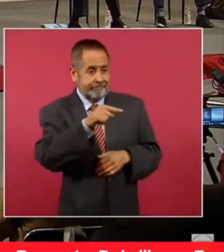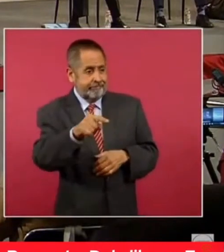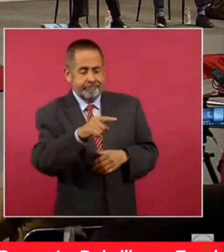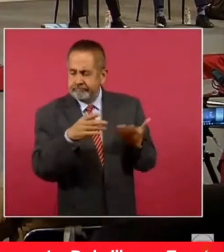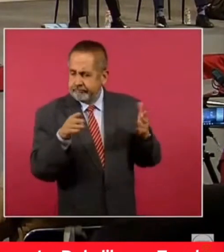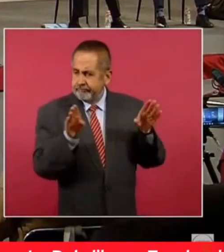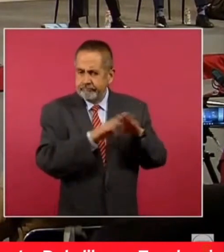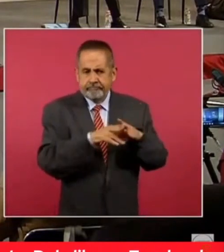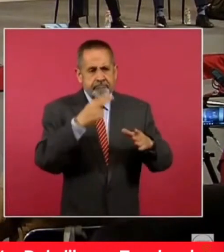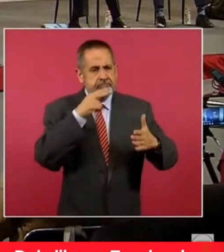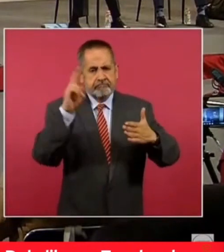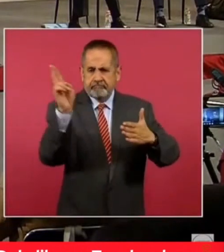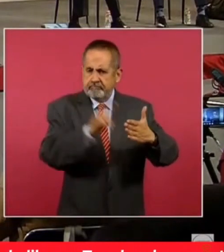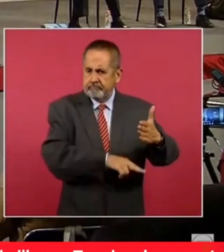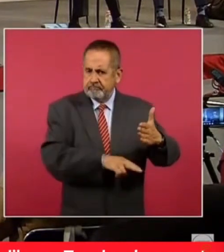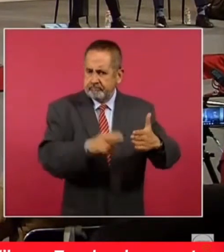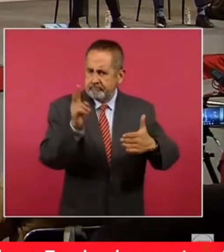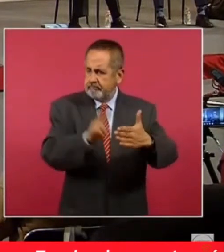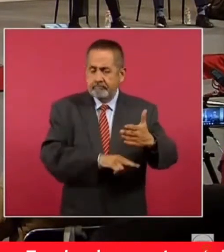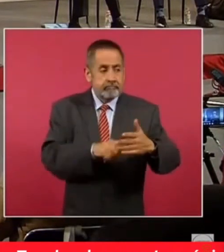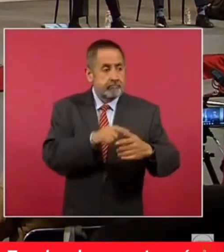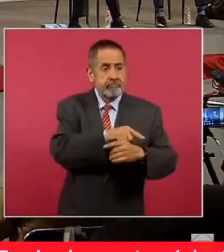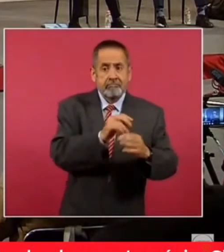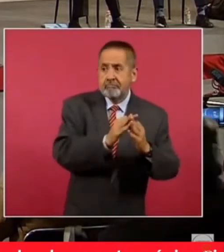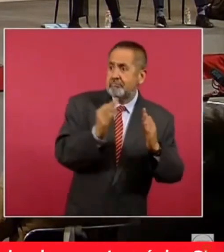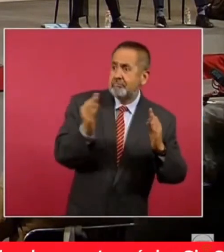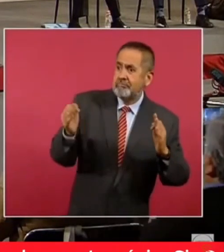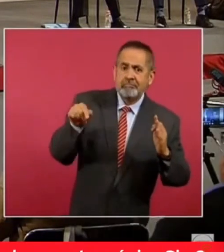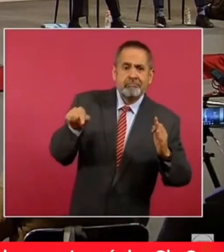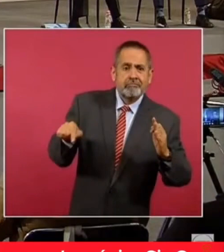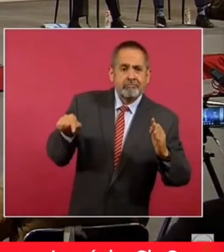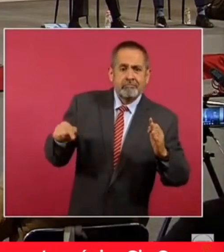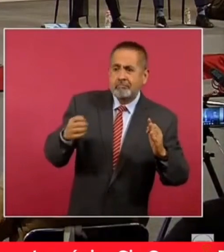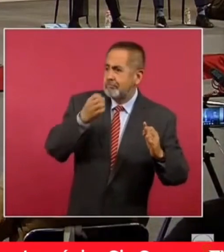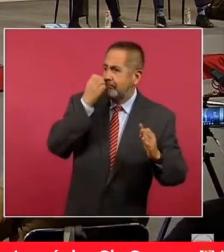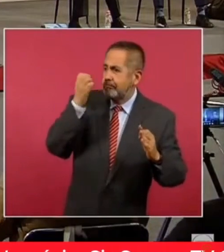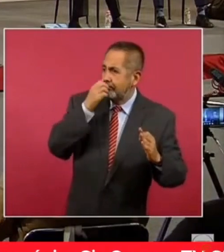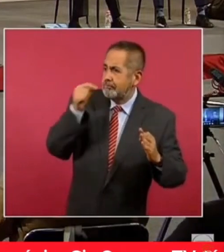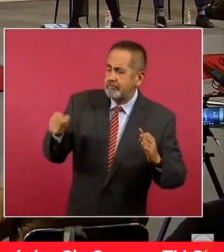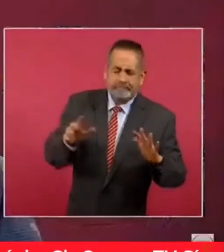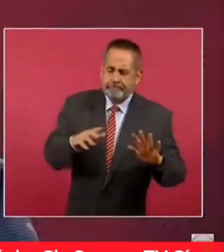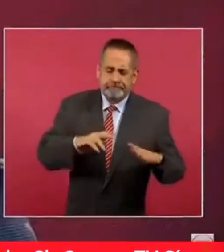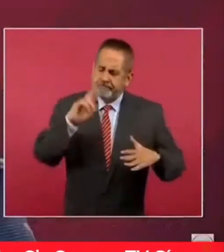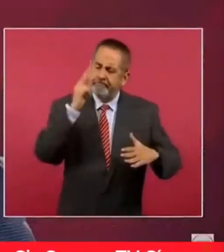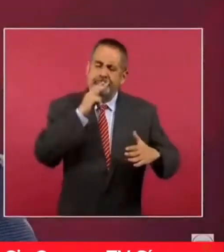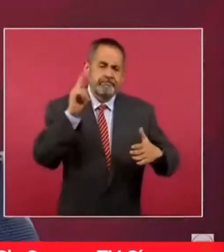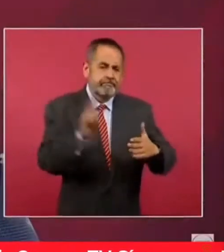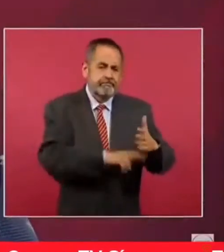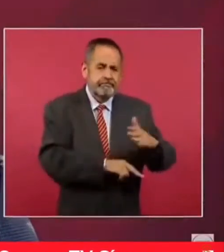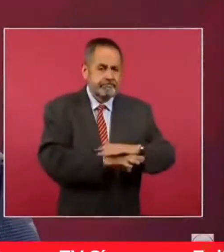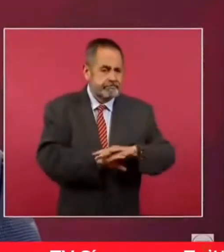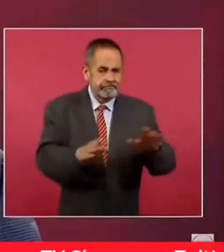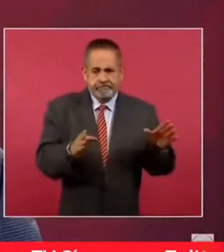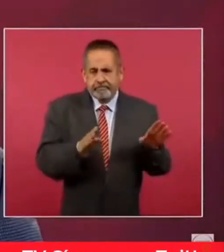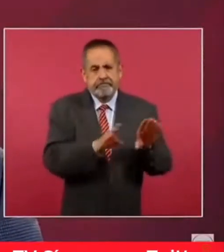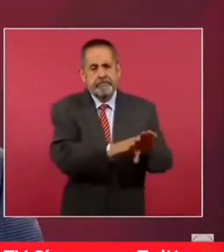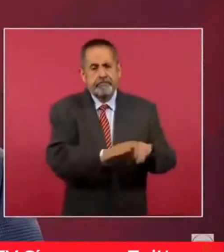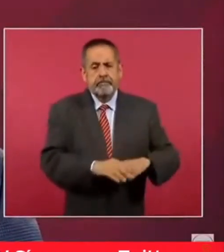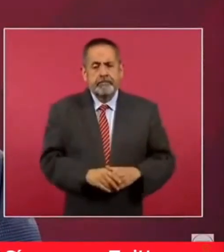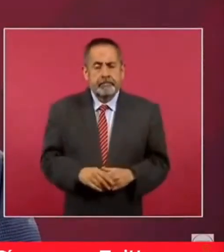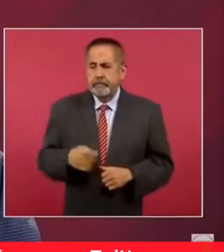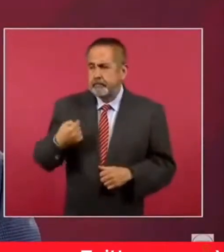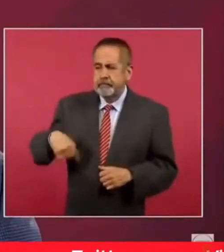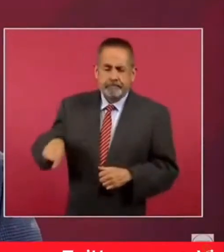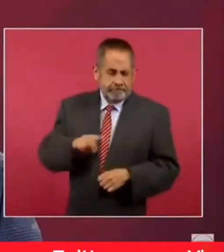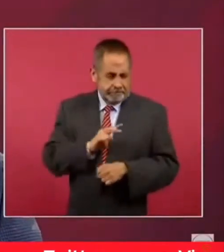distribución cercanos o incluso frente con frente a instituciones educativas. Gracias a la